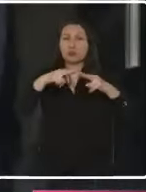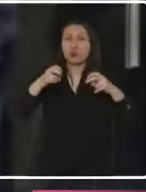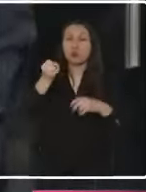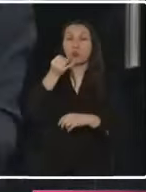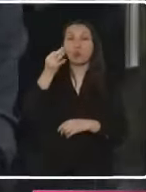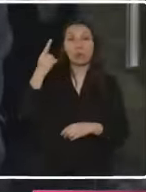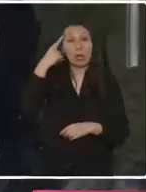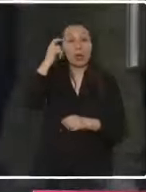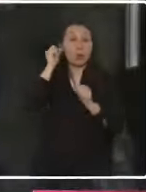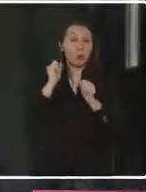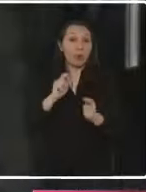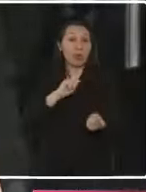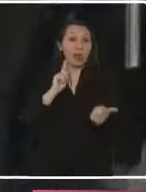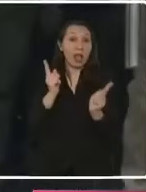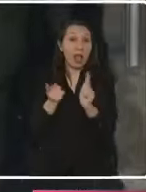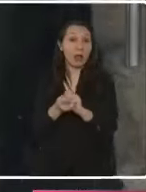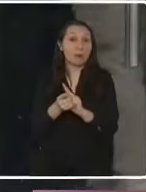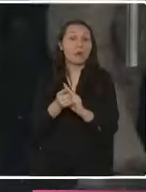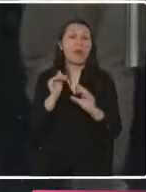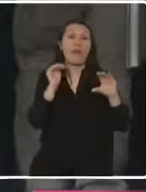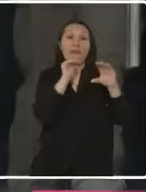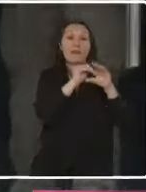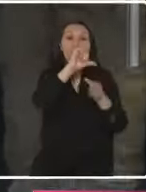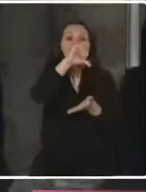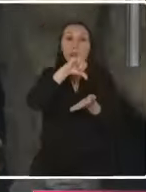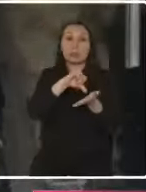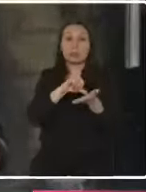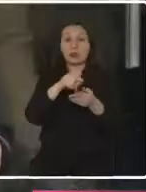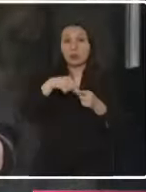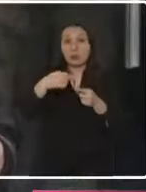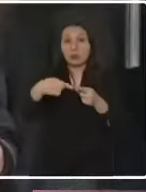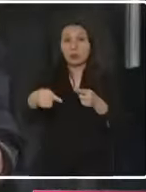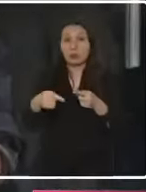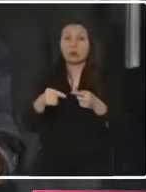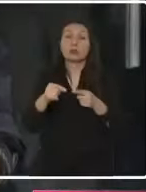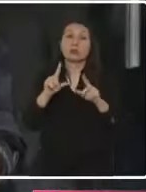particularmente ahí en la región de Valparaíso. Bien, 11 de la mañana con...